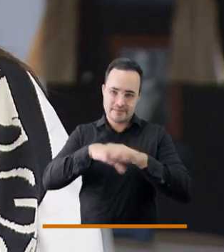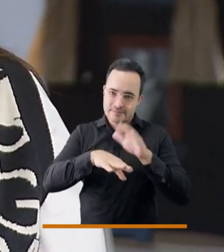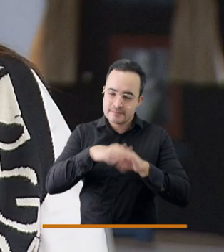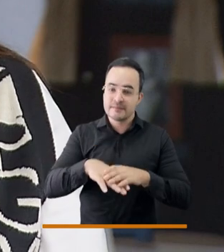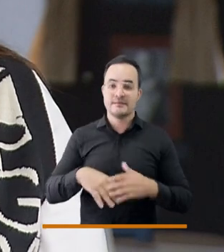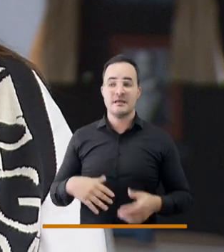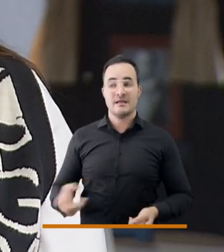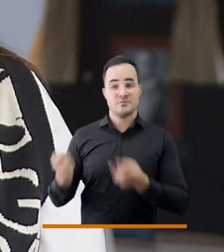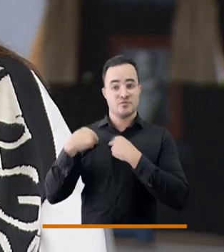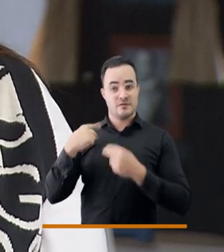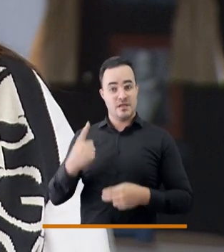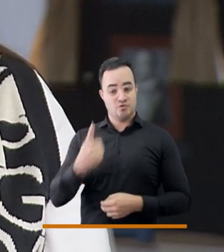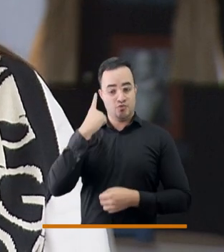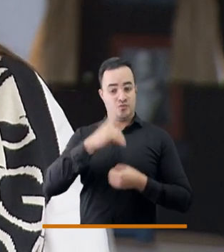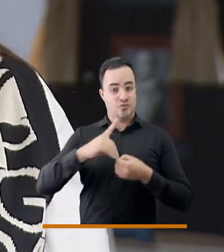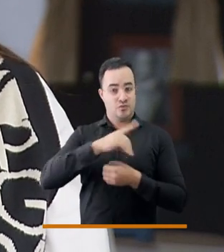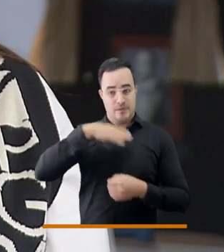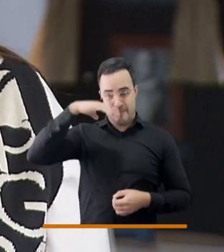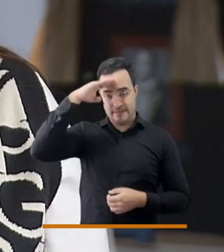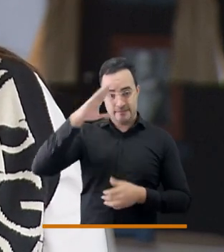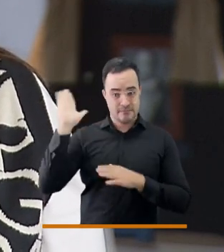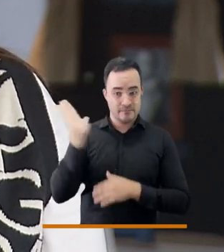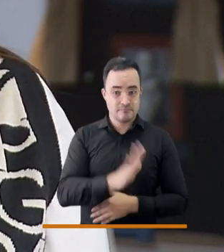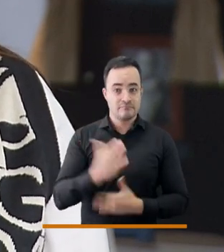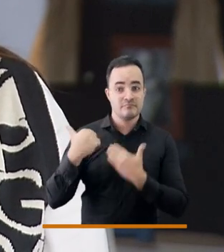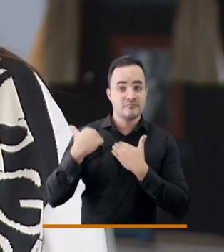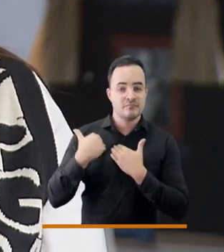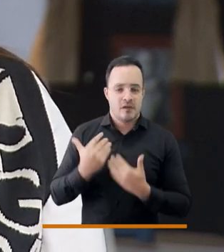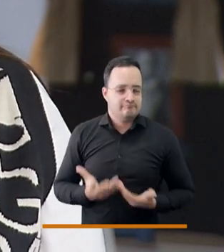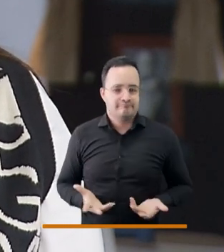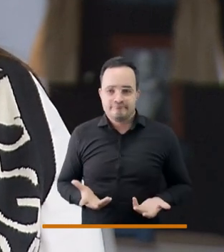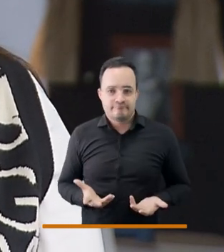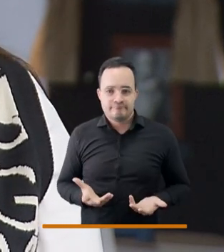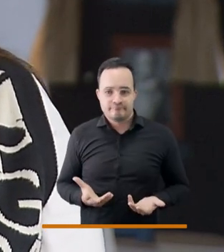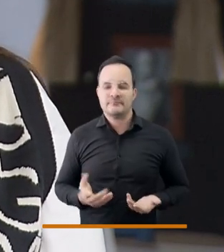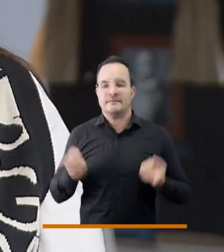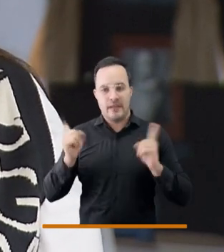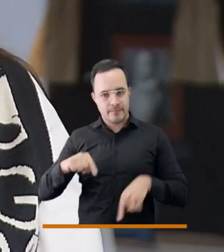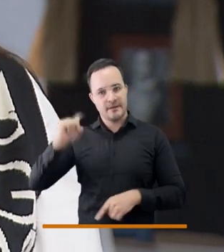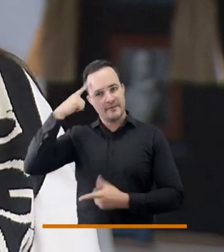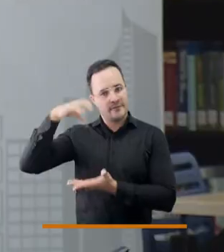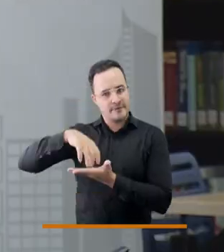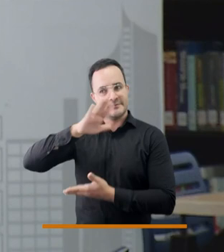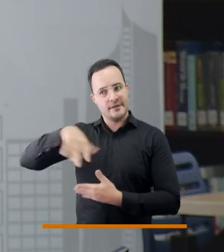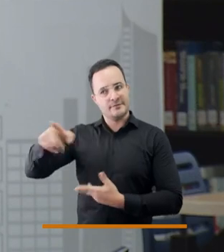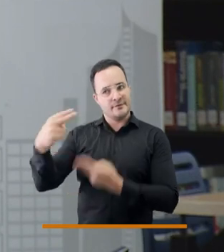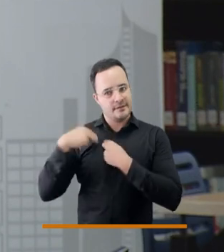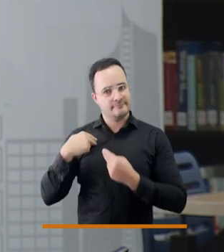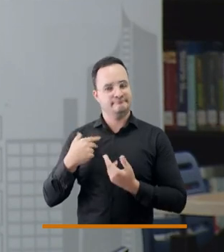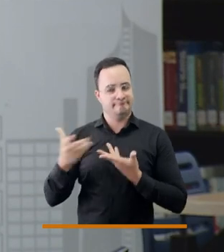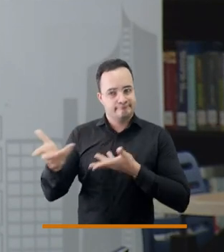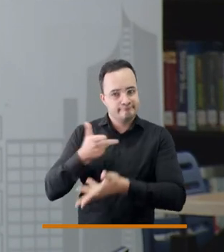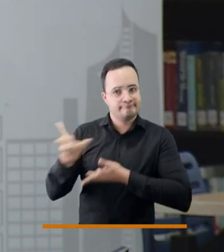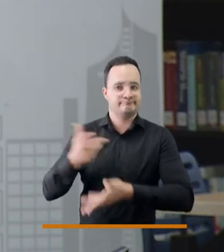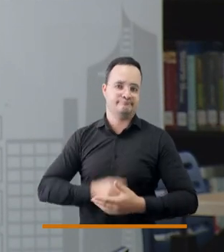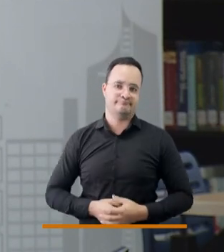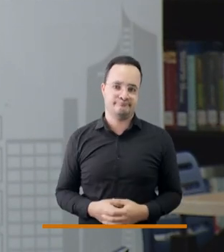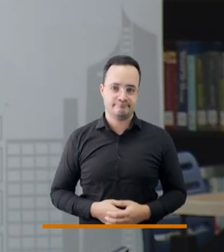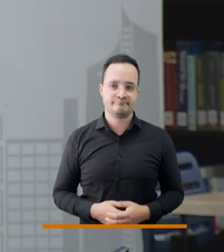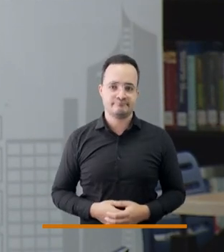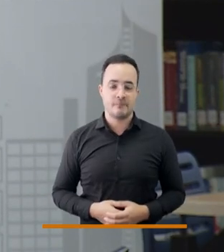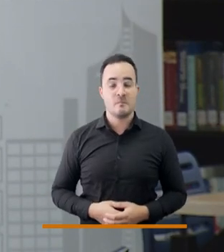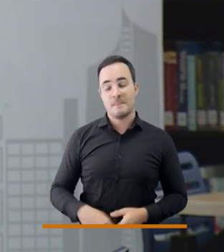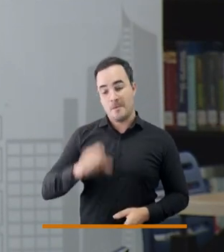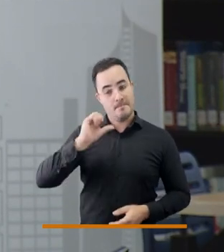responsabilidad exclusiva de este distrito, sino que también tenía responsabilidad la gobernación de Antioquia. Muy bien, pues vámonos con